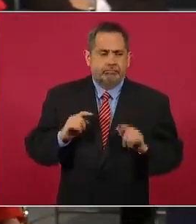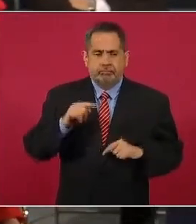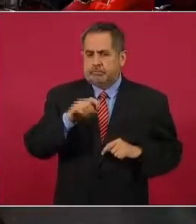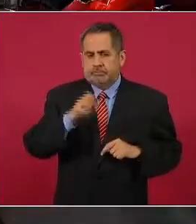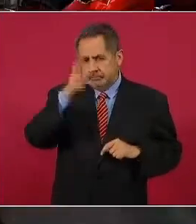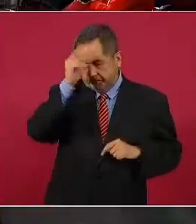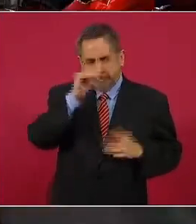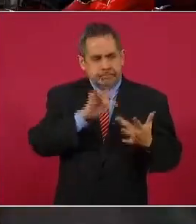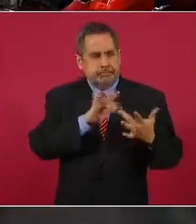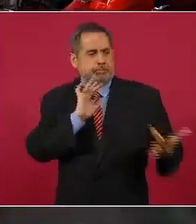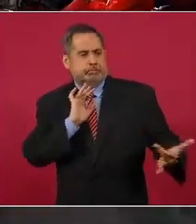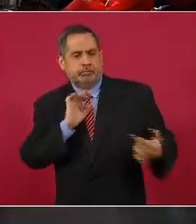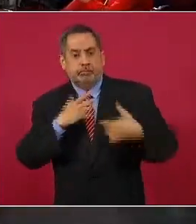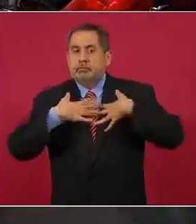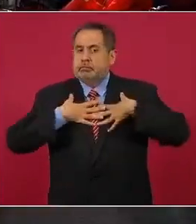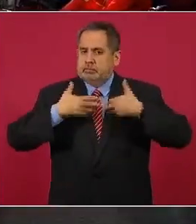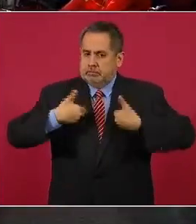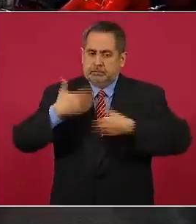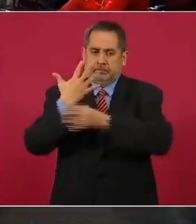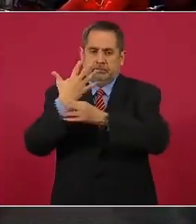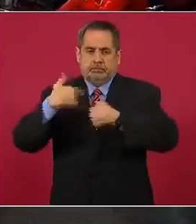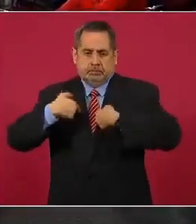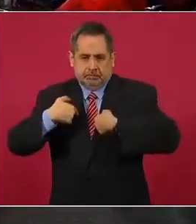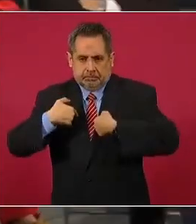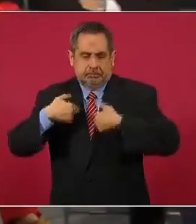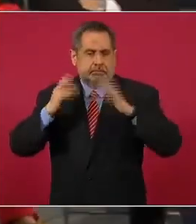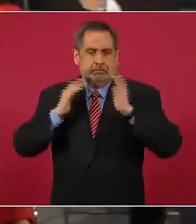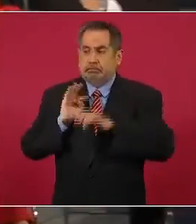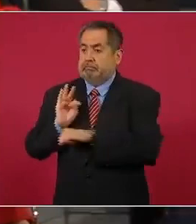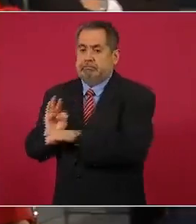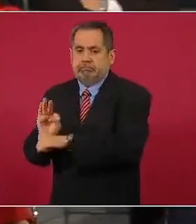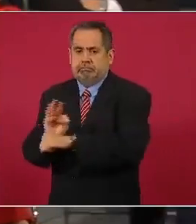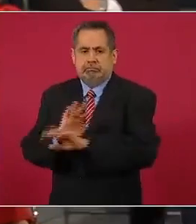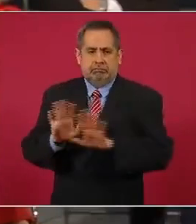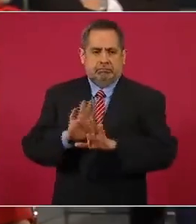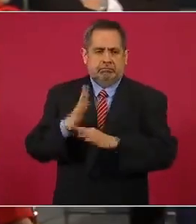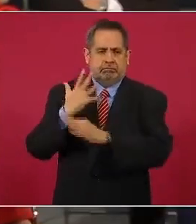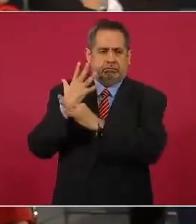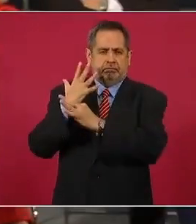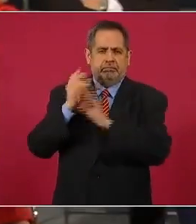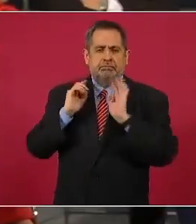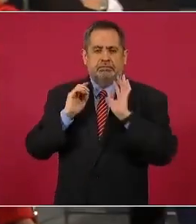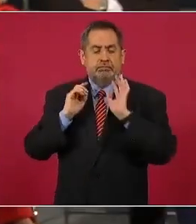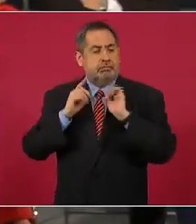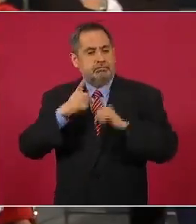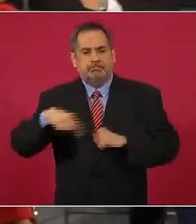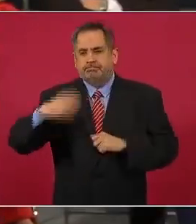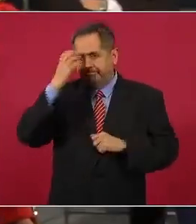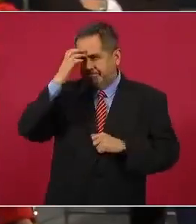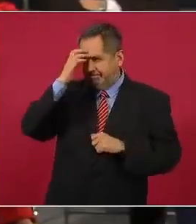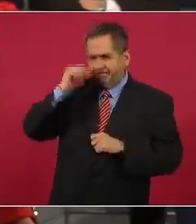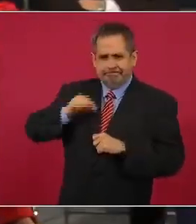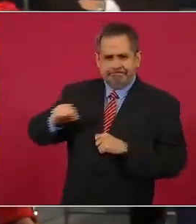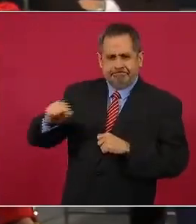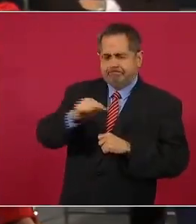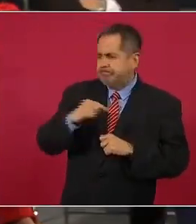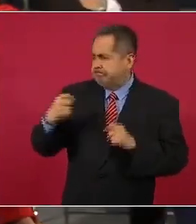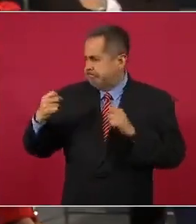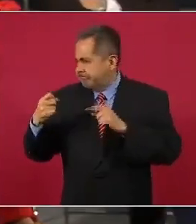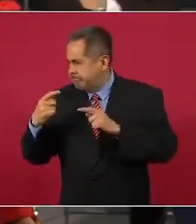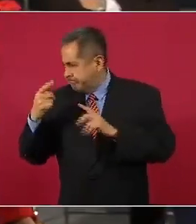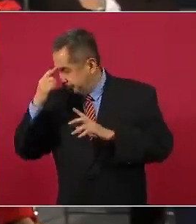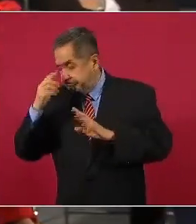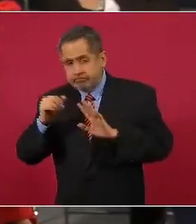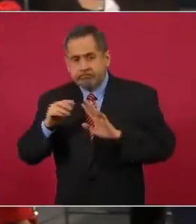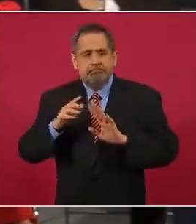y bueno, yo hablo por mí, yo no vengo a hablar por más, pero varios compañeros que yo conozco y que simpatizamos